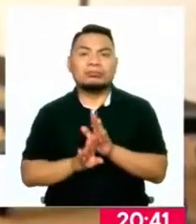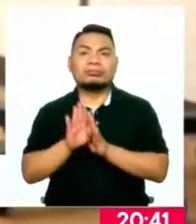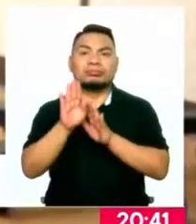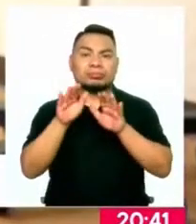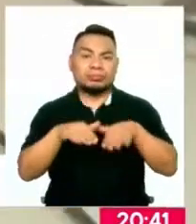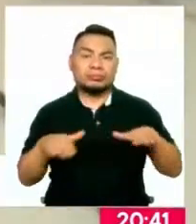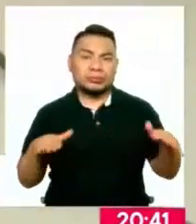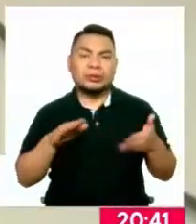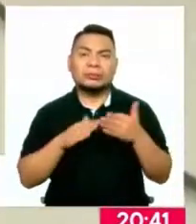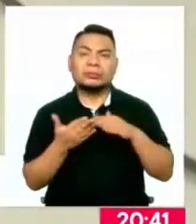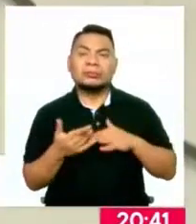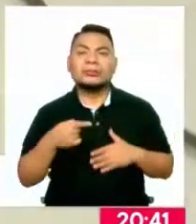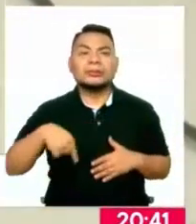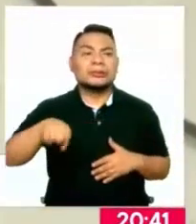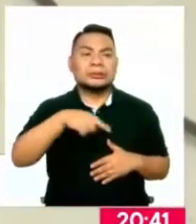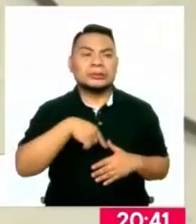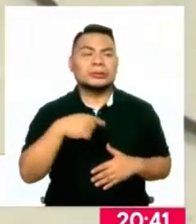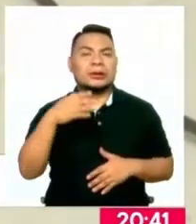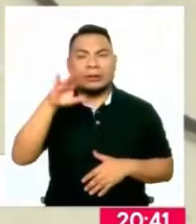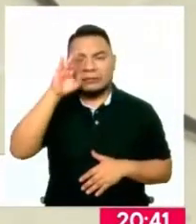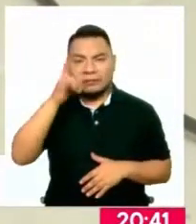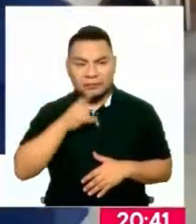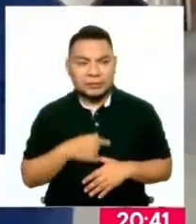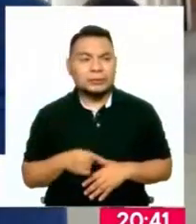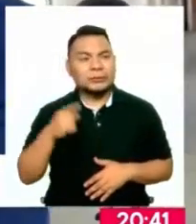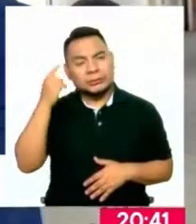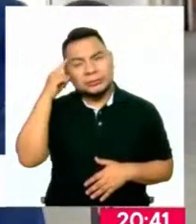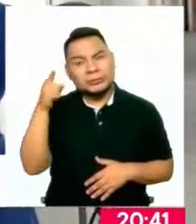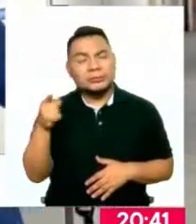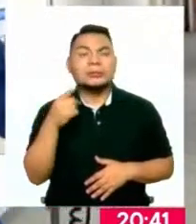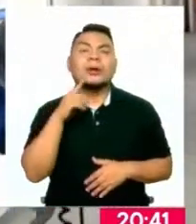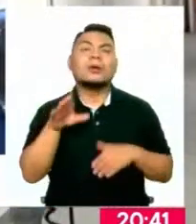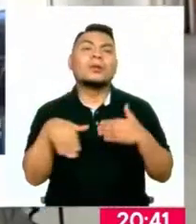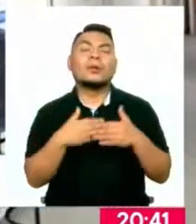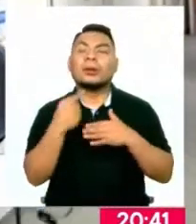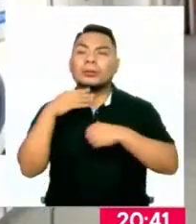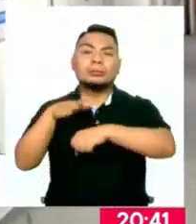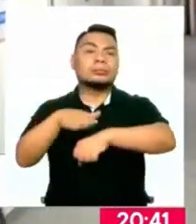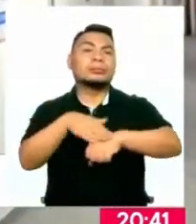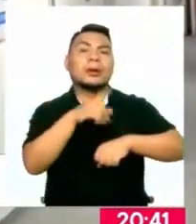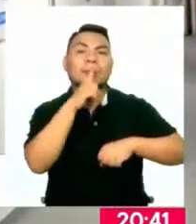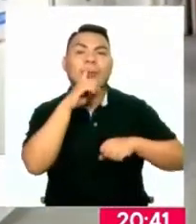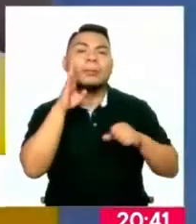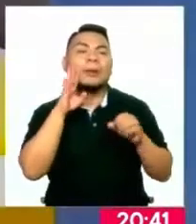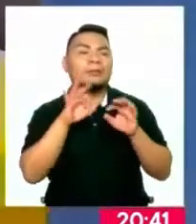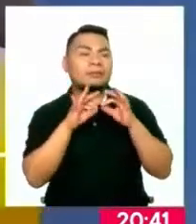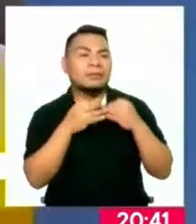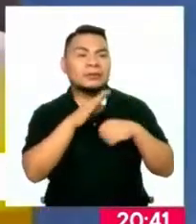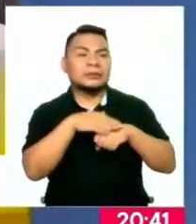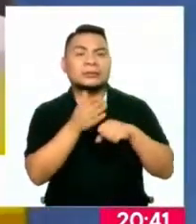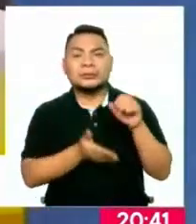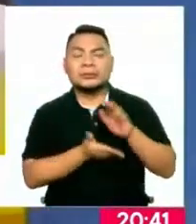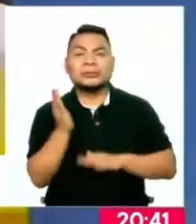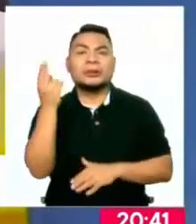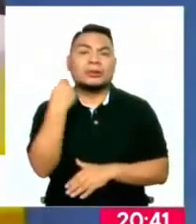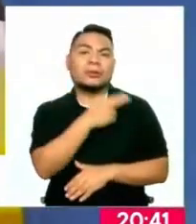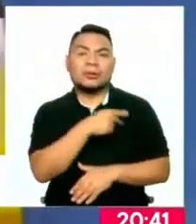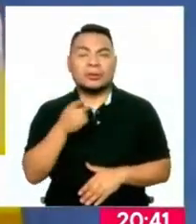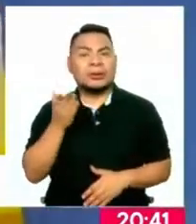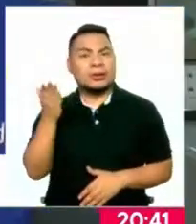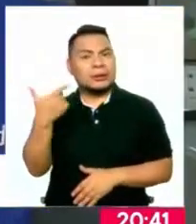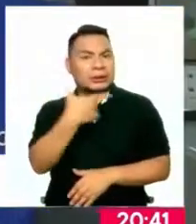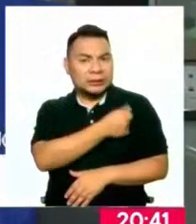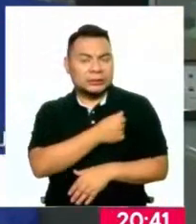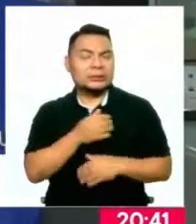casos en esta población pediátrica. Ante este panorama, la institución exhortó a los padres de familia a llevar a sus hijos a los